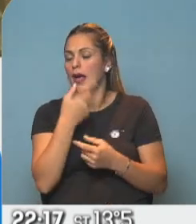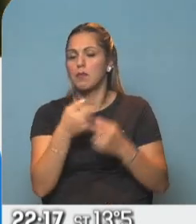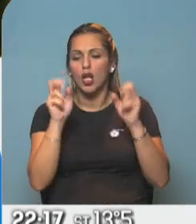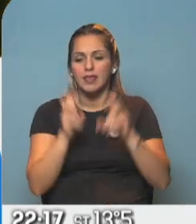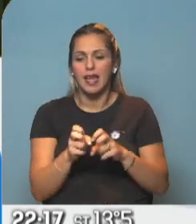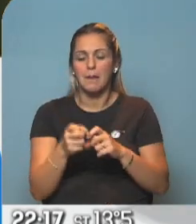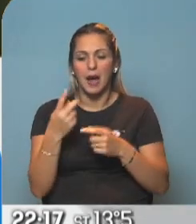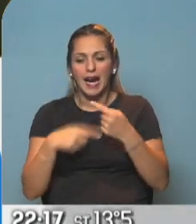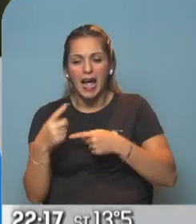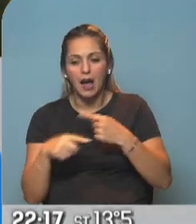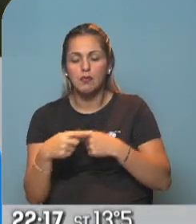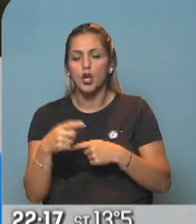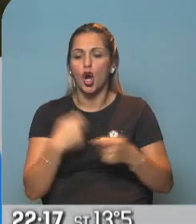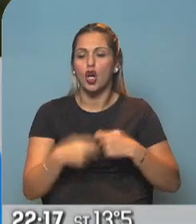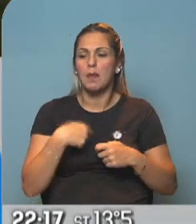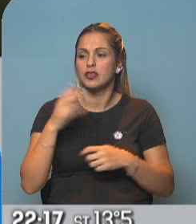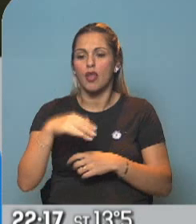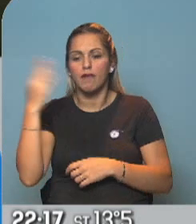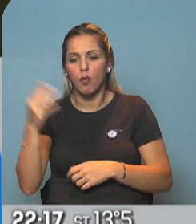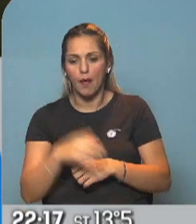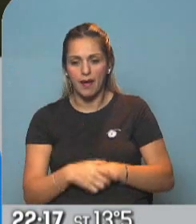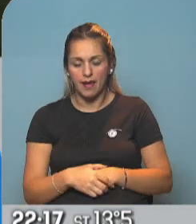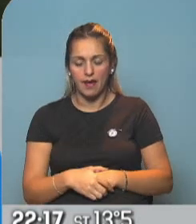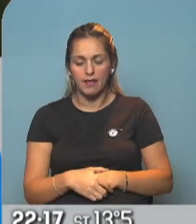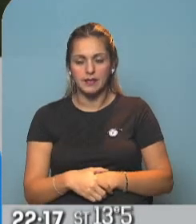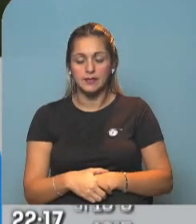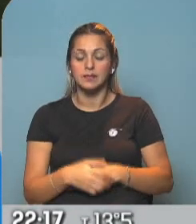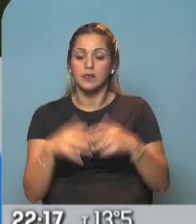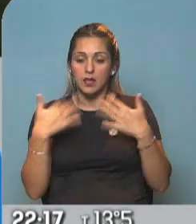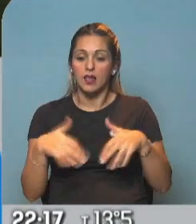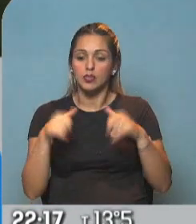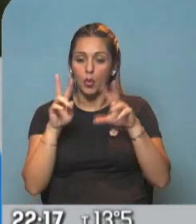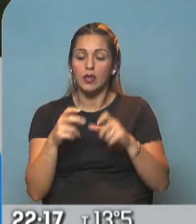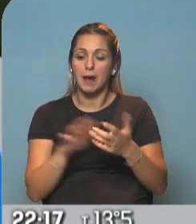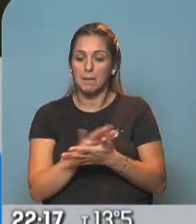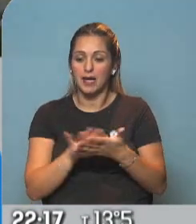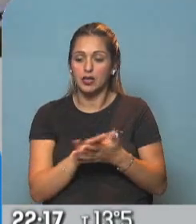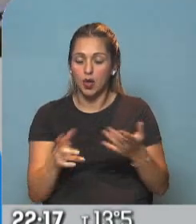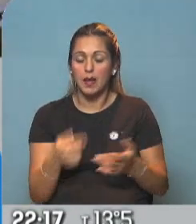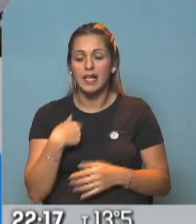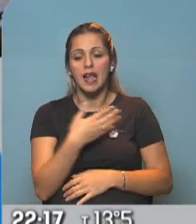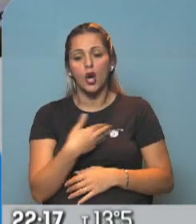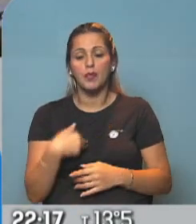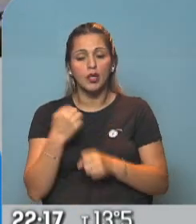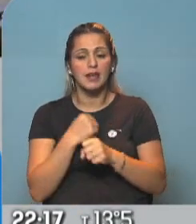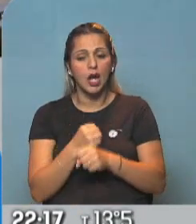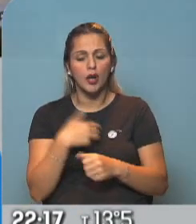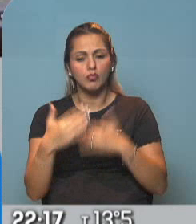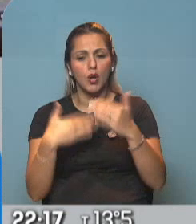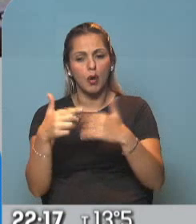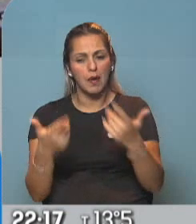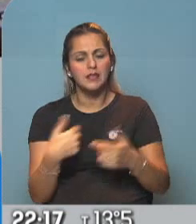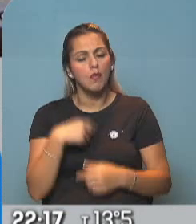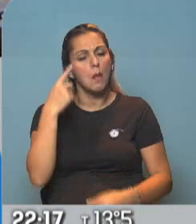exterior y demás, que evidentemente fuera del tema PDVSA, que eso también es un tema a resolver, el gobierno hasta ahora no ha avanzado. ¿Te